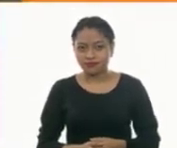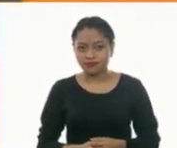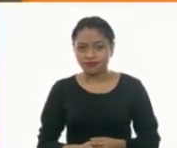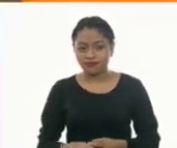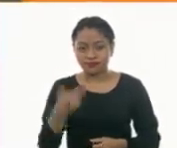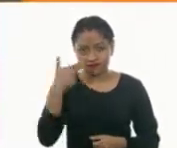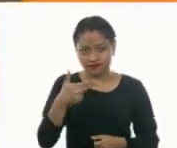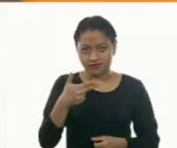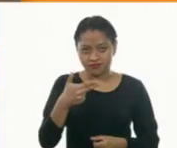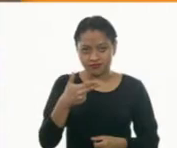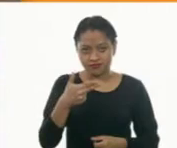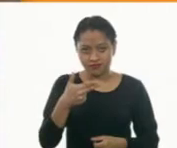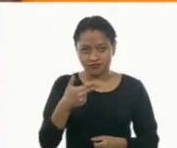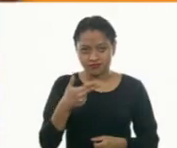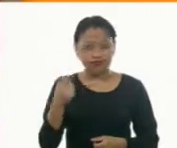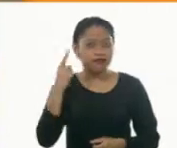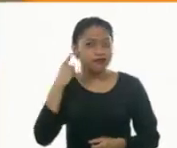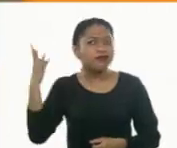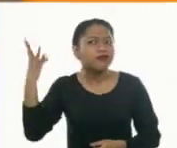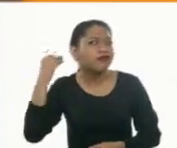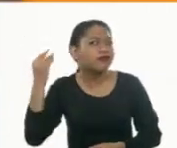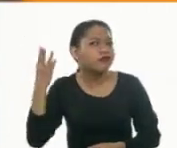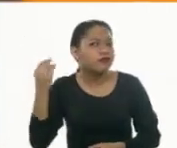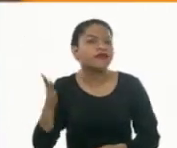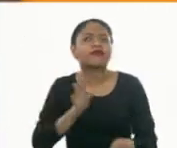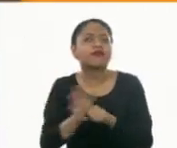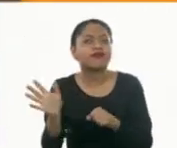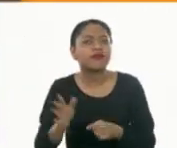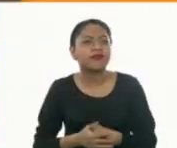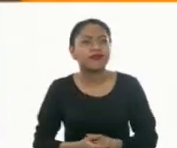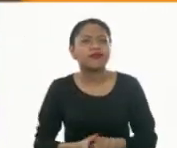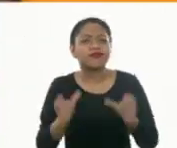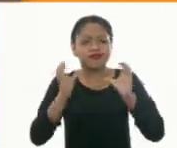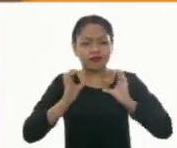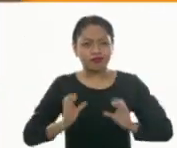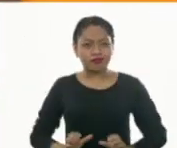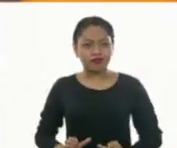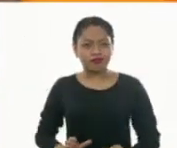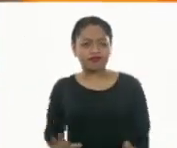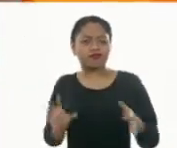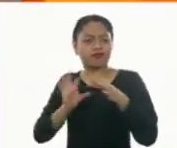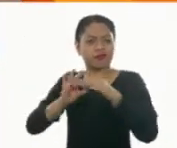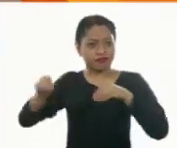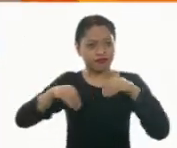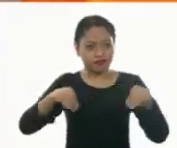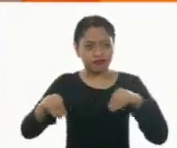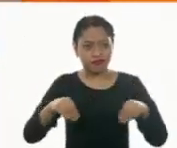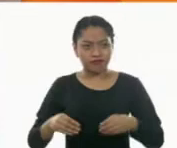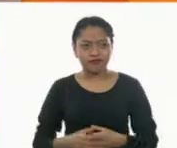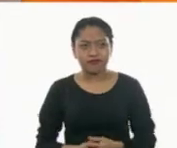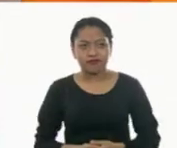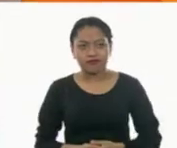H. ¿Y cómo suena? ¿Con tu cuerpo cómo es?